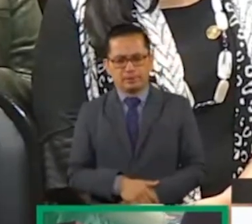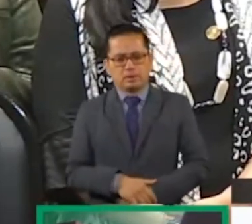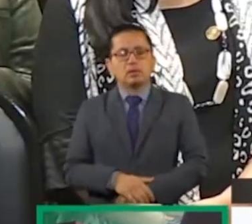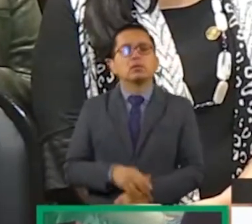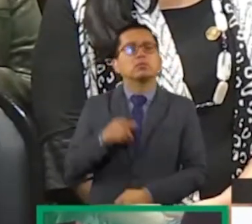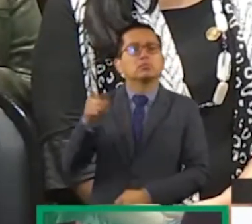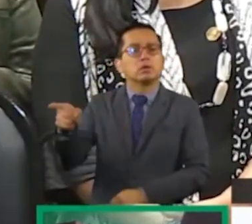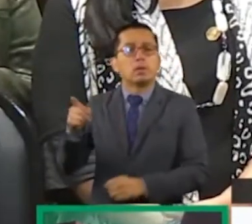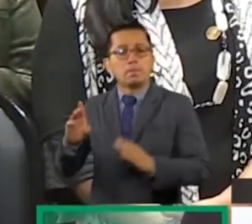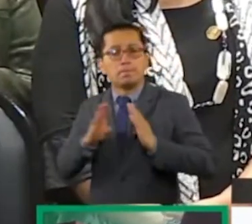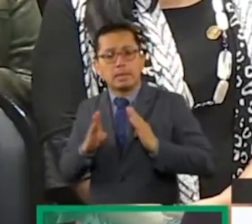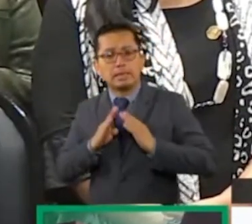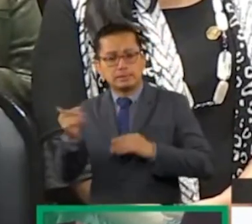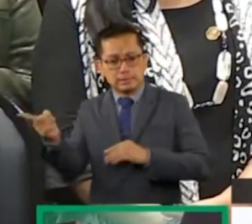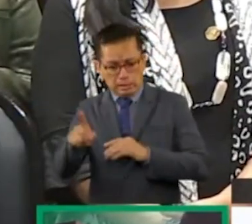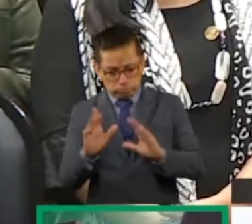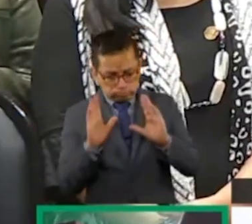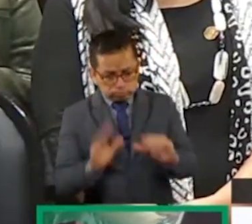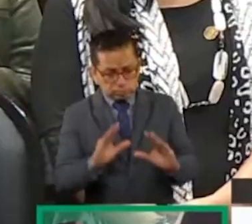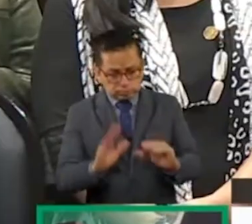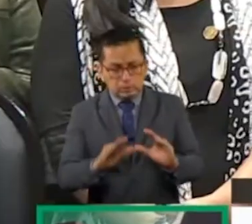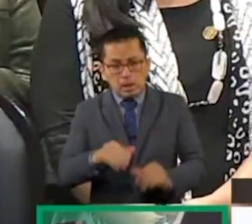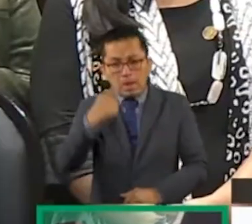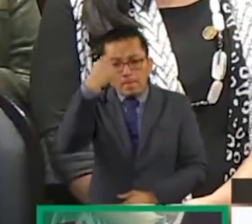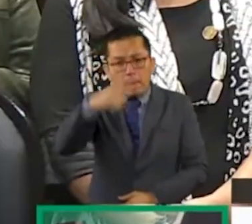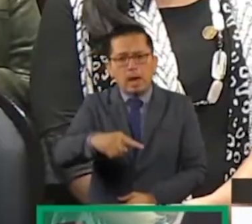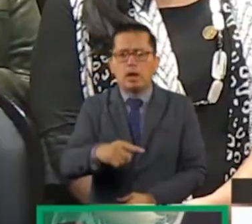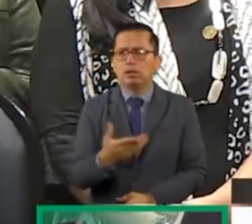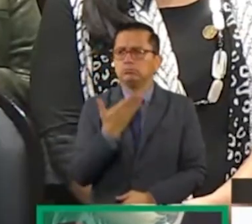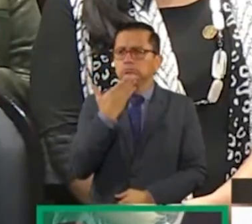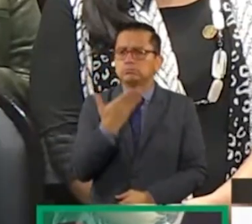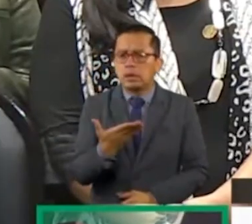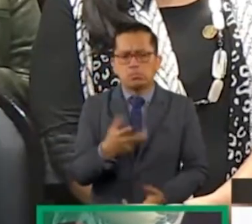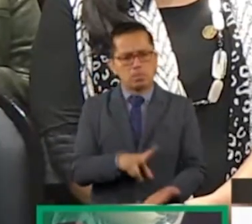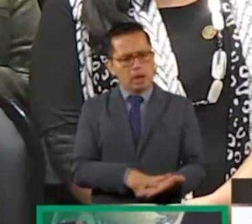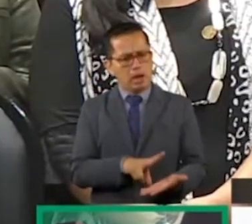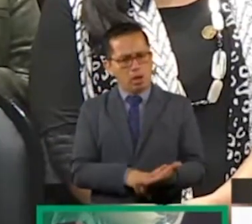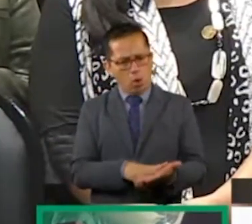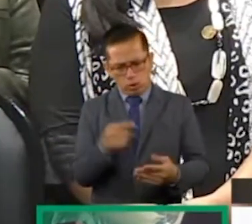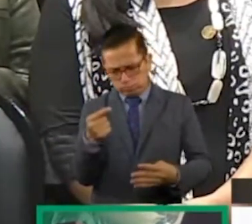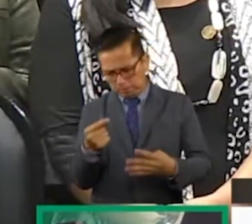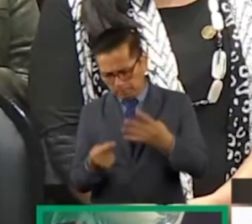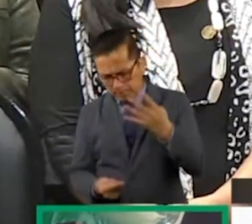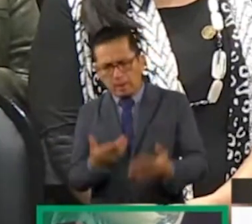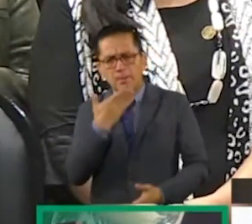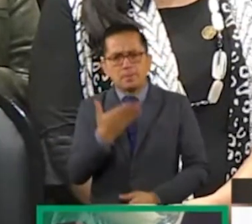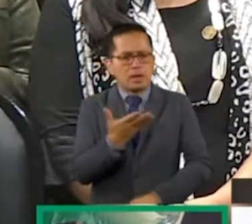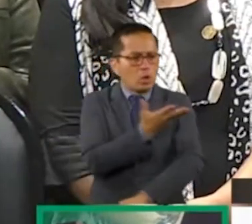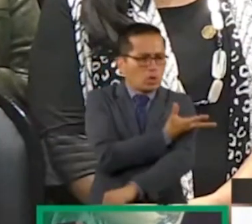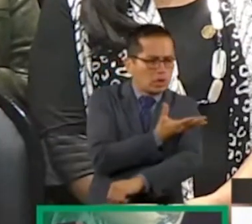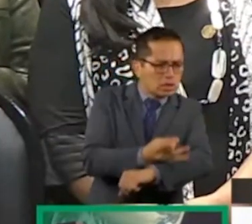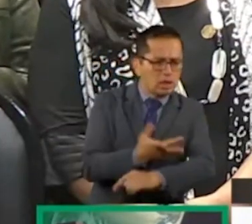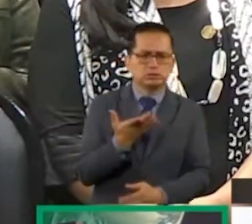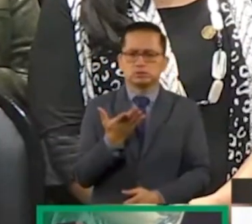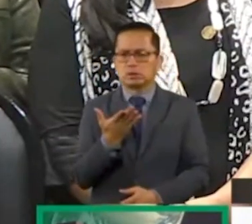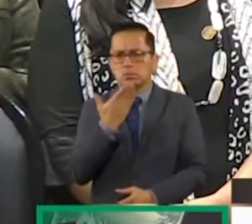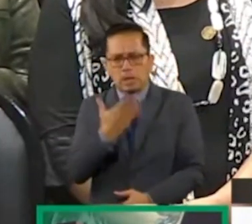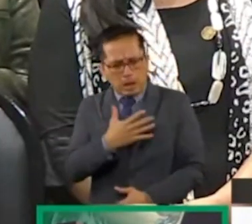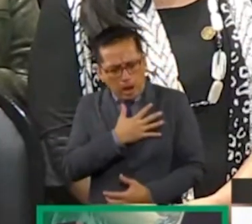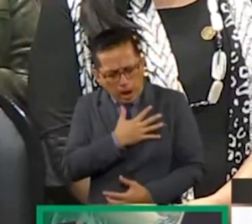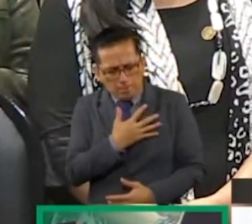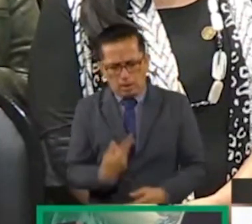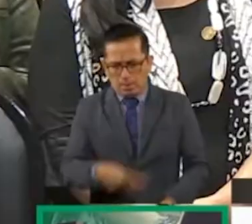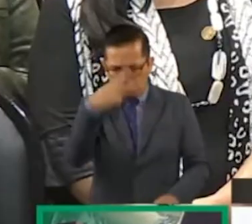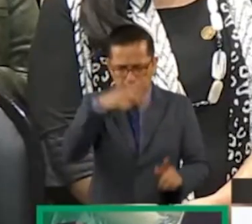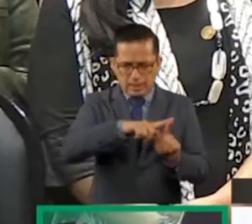castrense tiene que ver también con valores, con honestidad, con patriotismo, pero también con mecanismos de supervisión